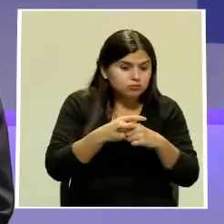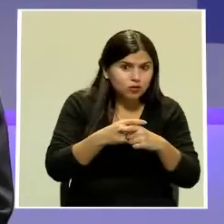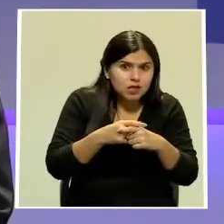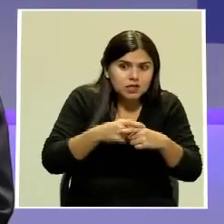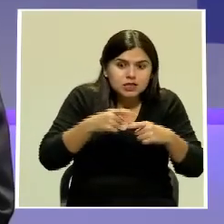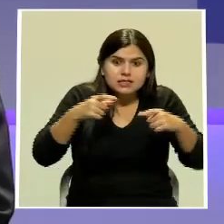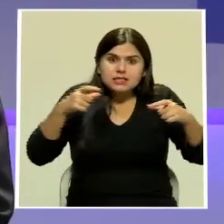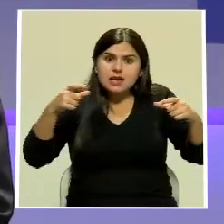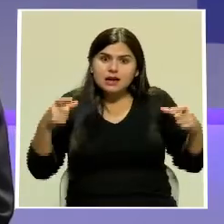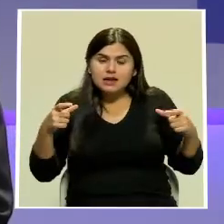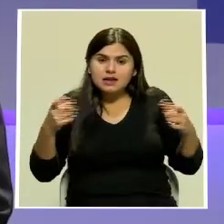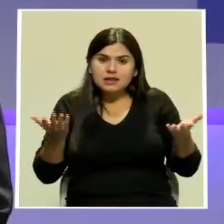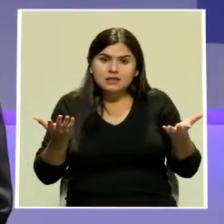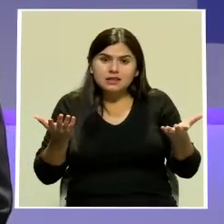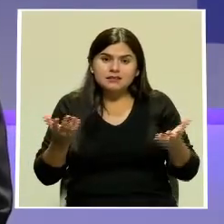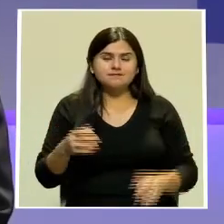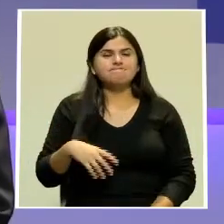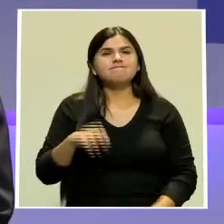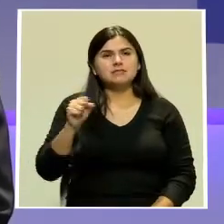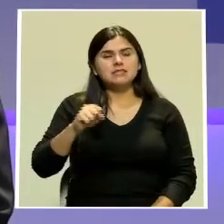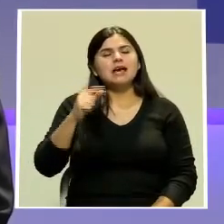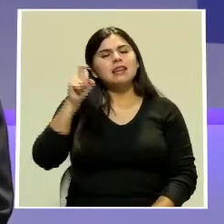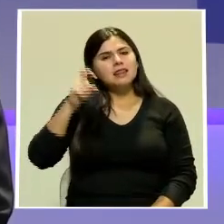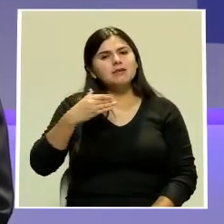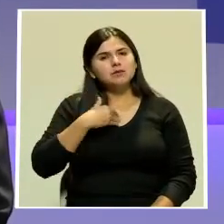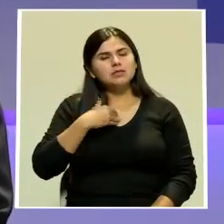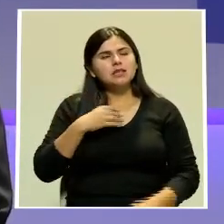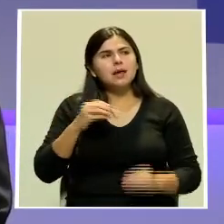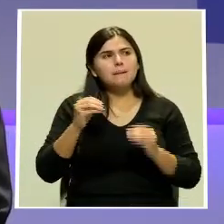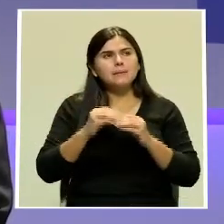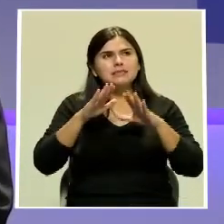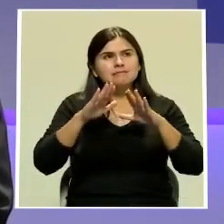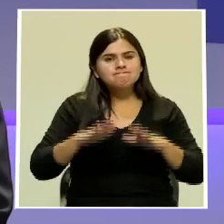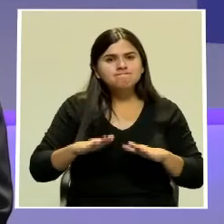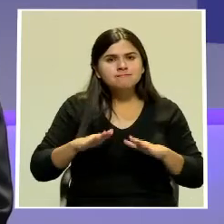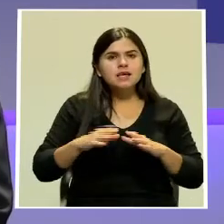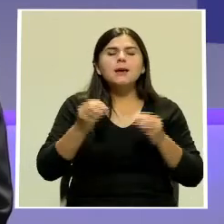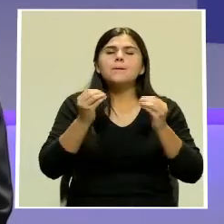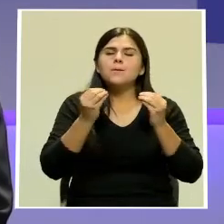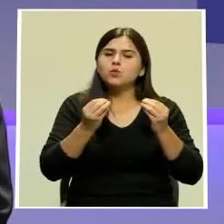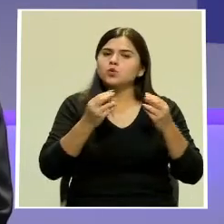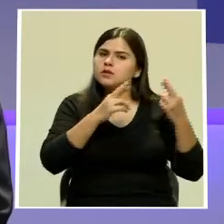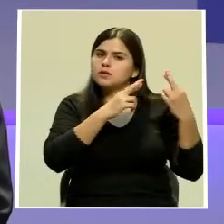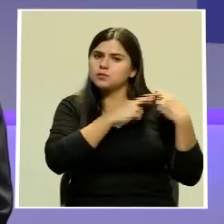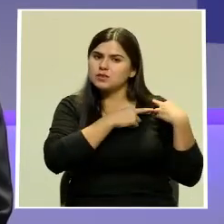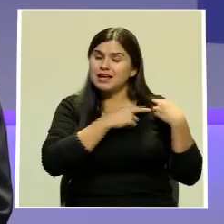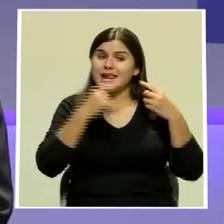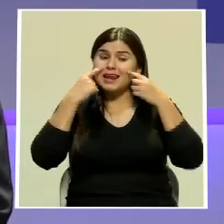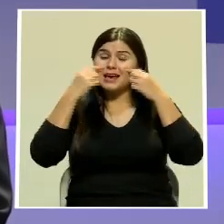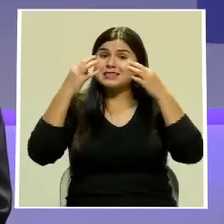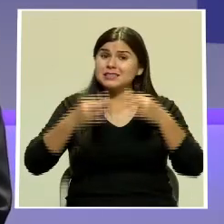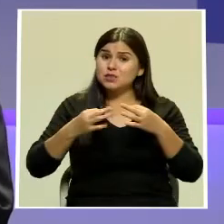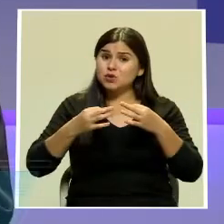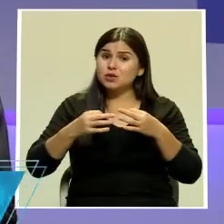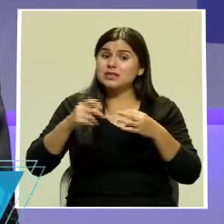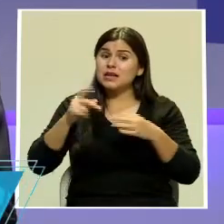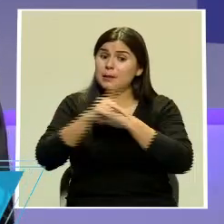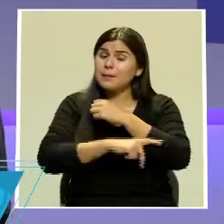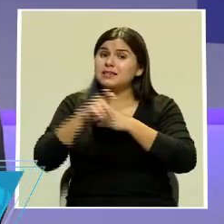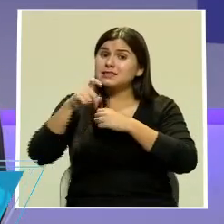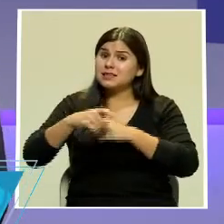Hay que tener mucha serenidad y sobre todo también mucha responsabilidad. Las decisiones que tiene que tomar el país para salir adelante,